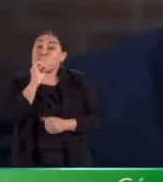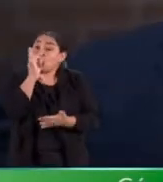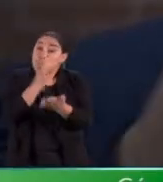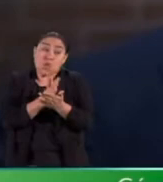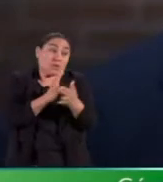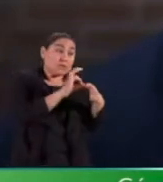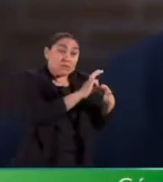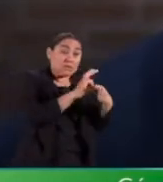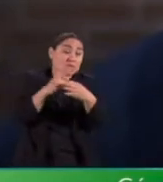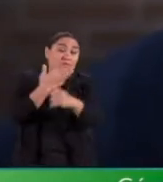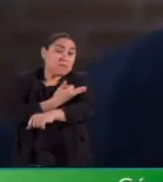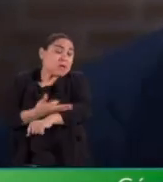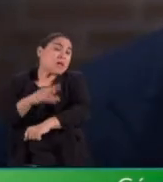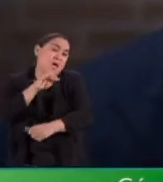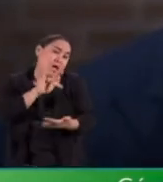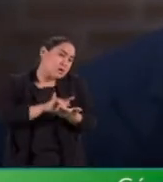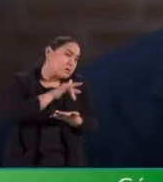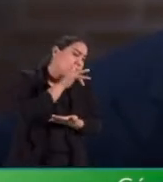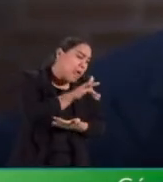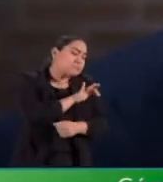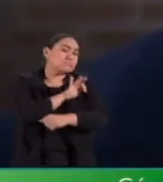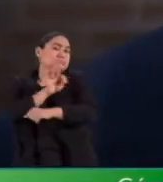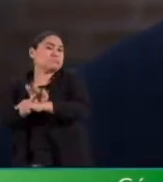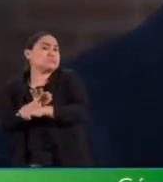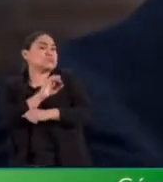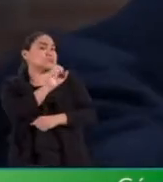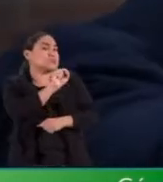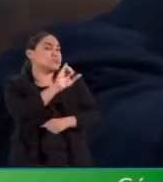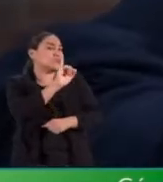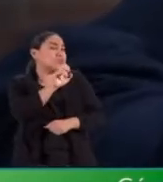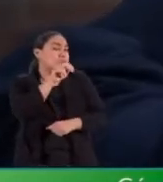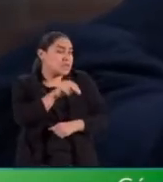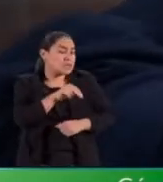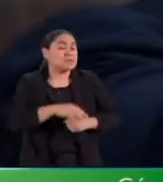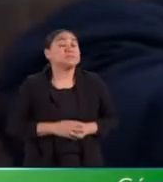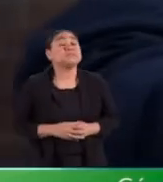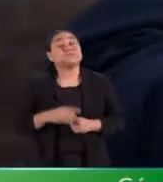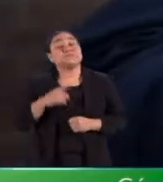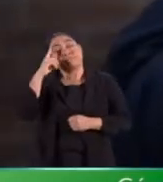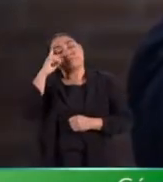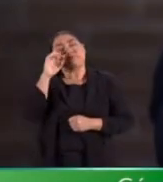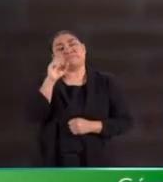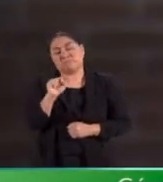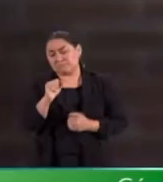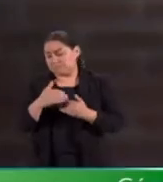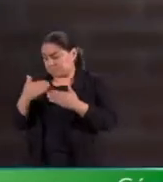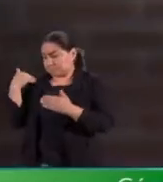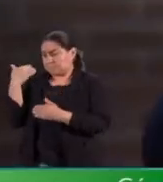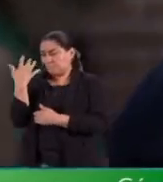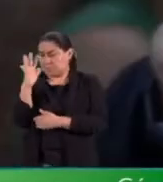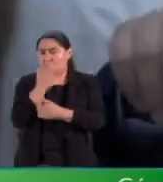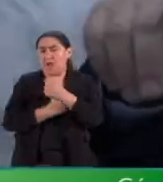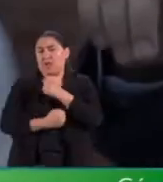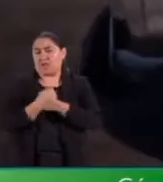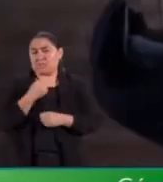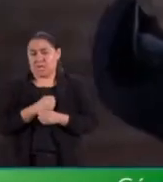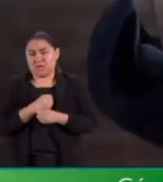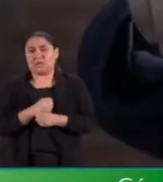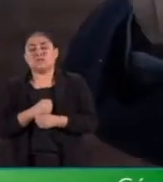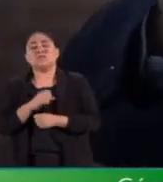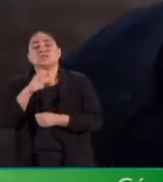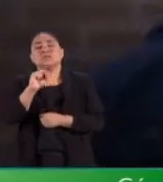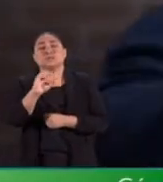familia, y es porque la Corte dio el primer paso. Por cierto, hace ya casi 10 años que la Corte